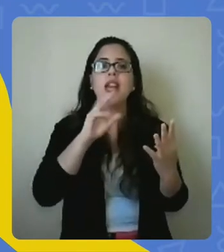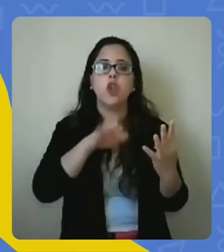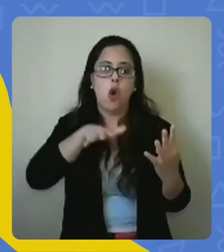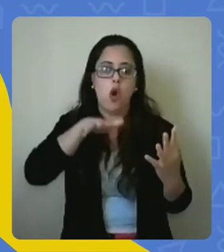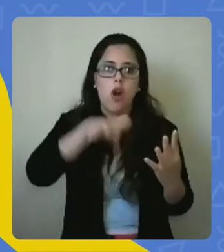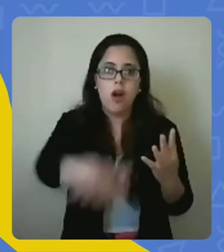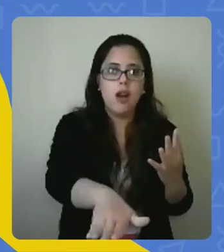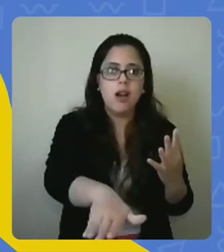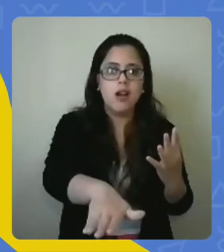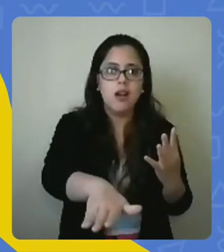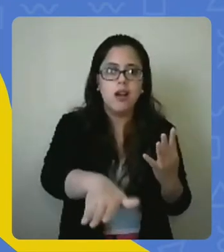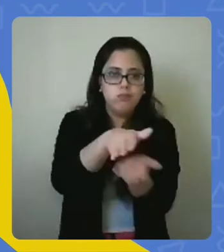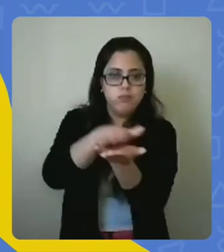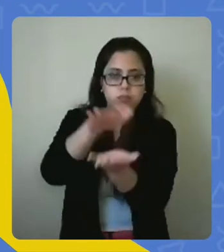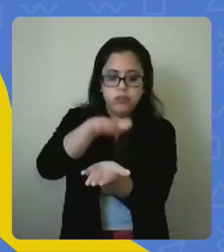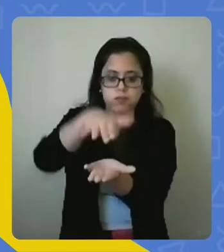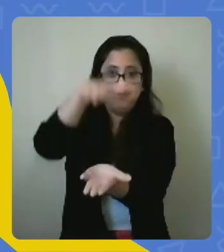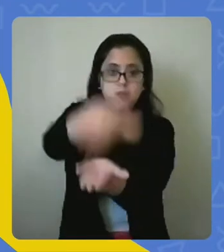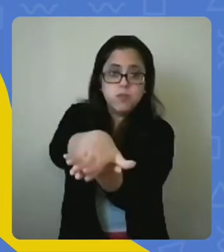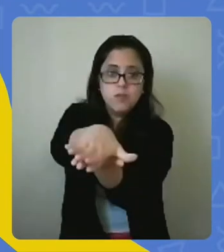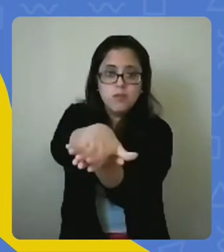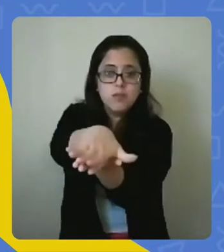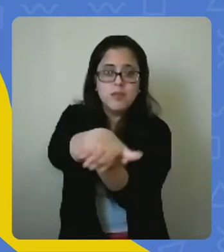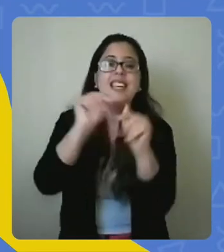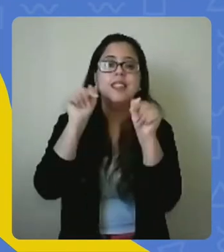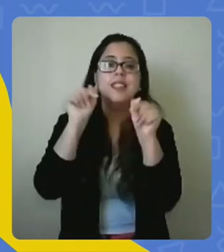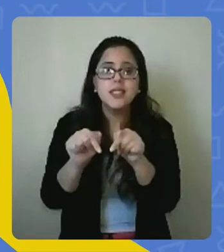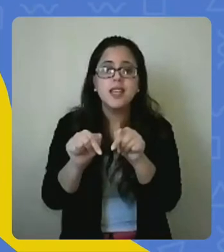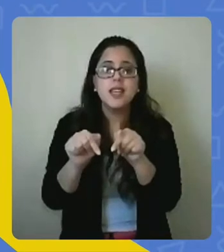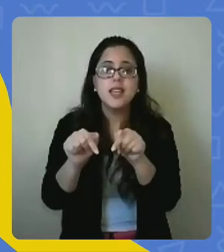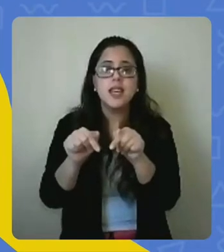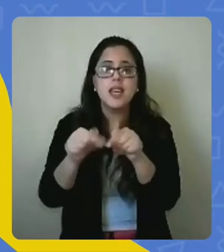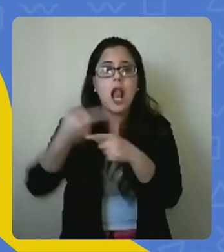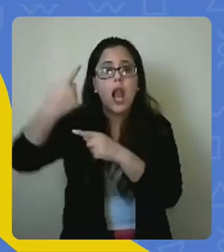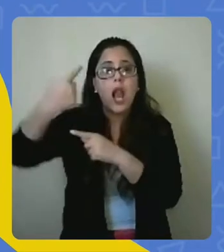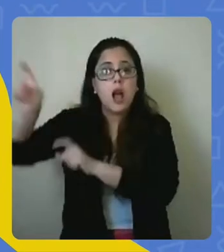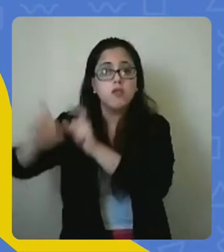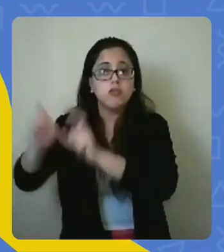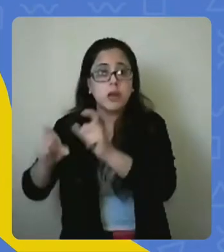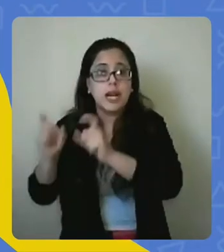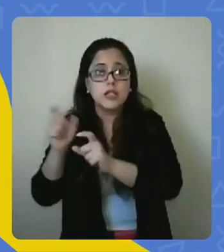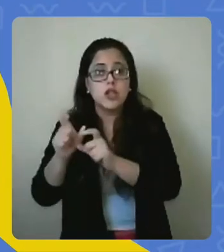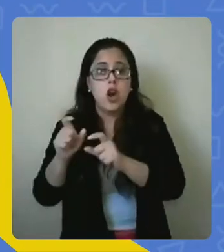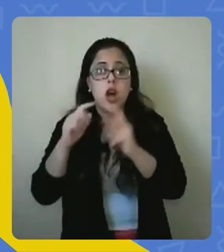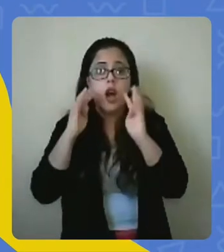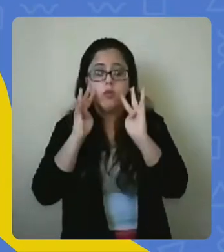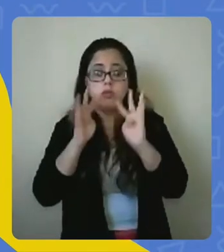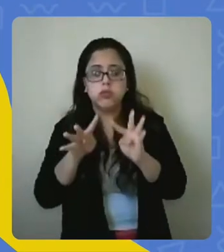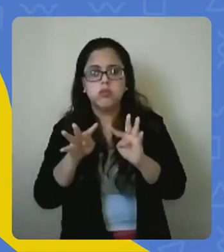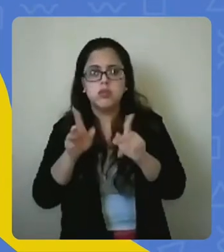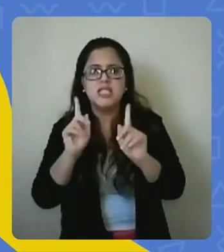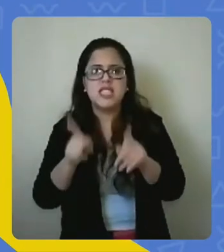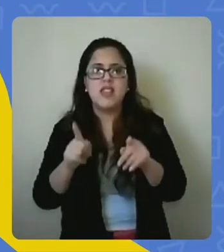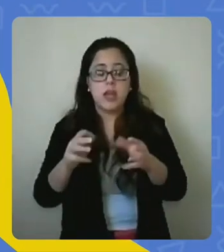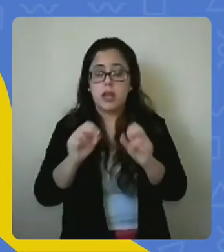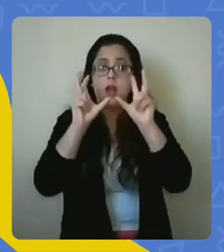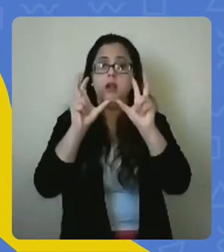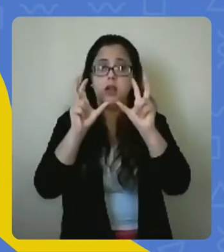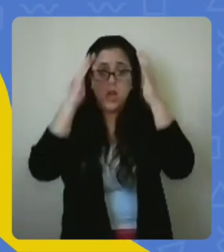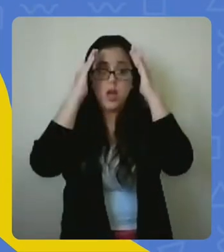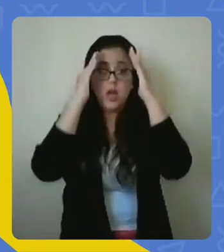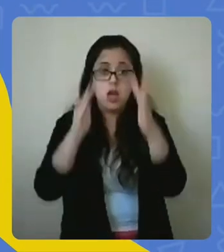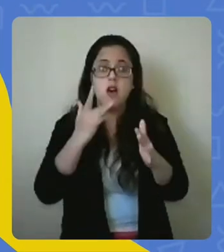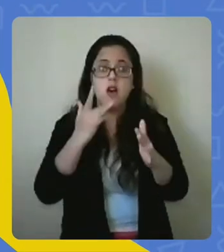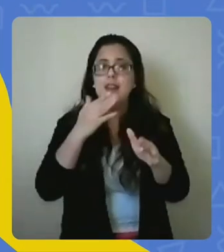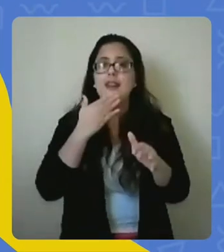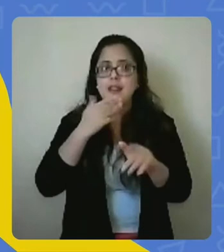mesa. En ese momento, el resto de los participantes tiene que estar muy atento, porque también tiene que poner